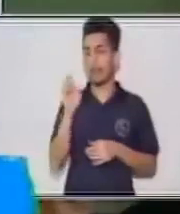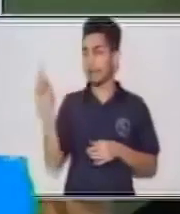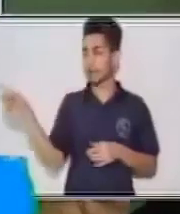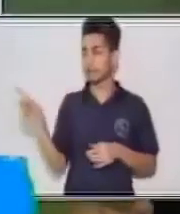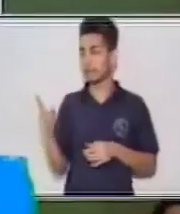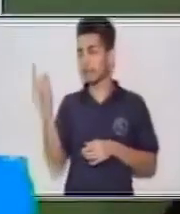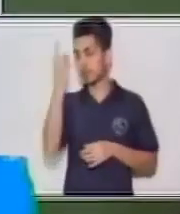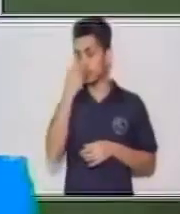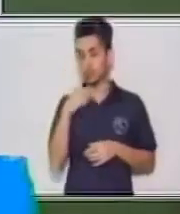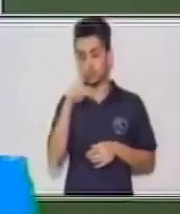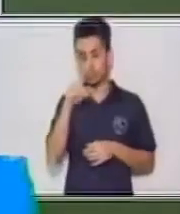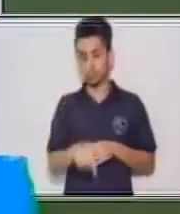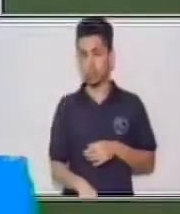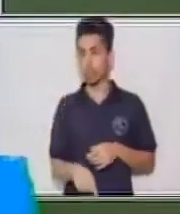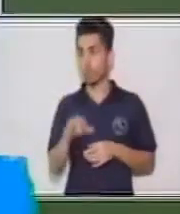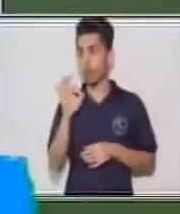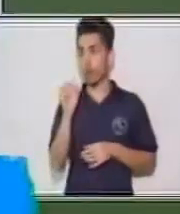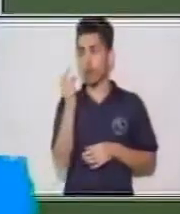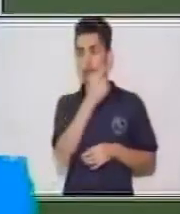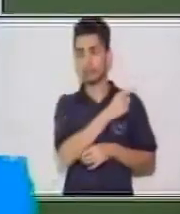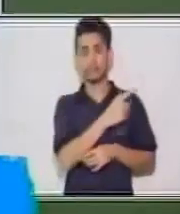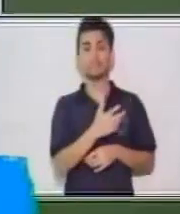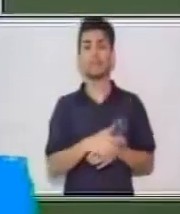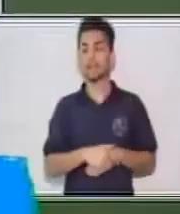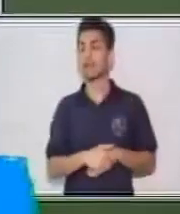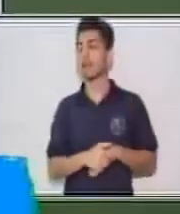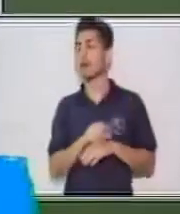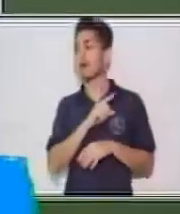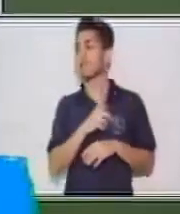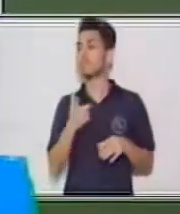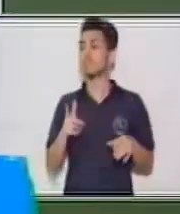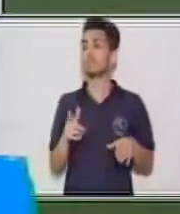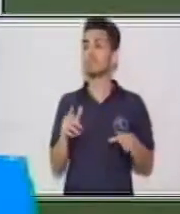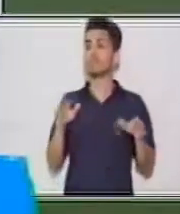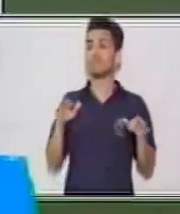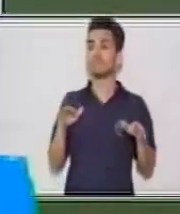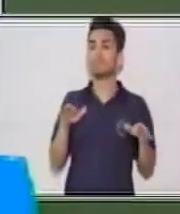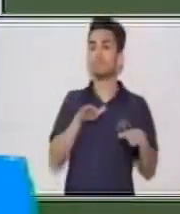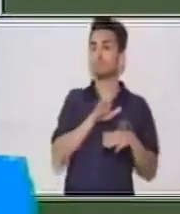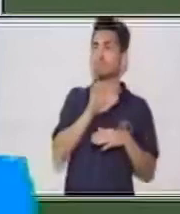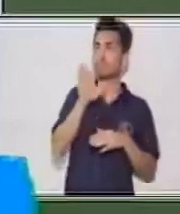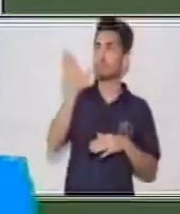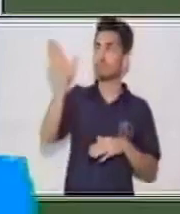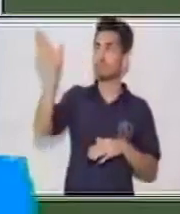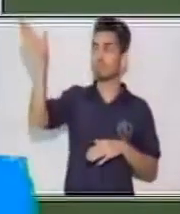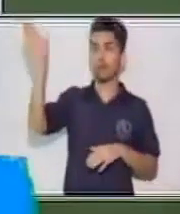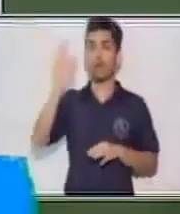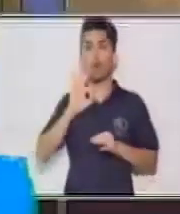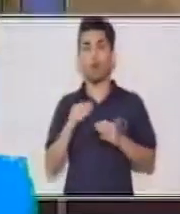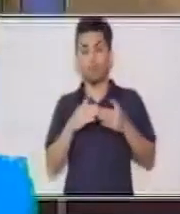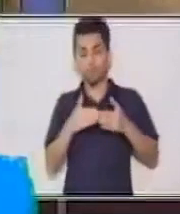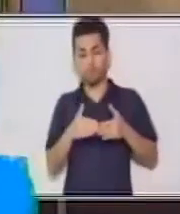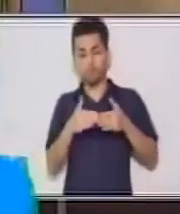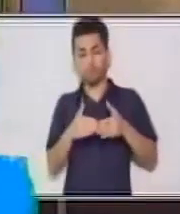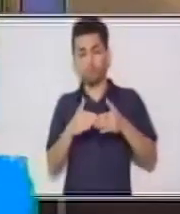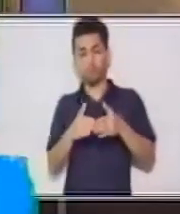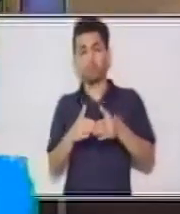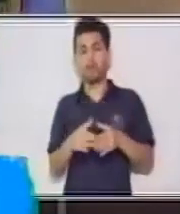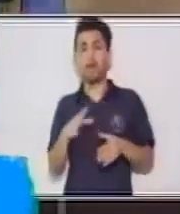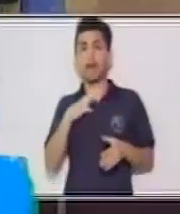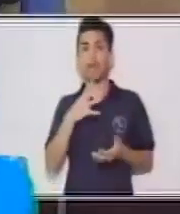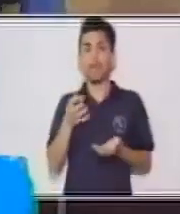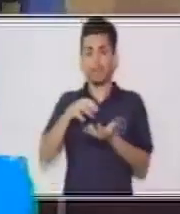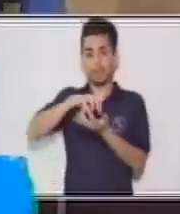y oeste. Entonces ellos van, cuando van navegando, cuando van volando, pues ellos llevan también una cosita que se